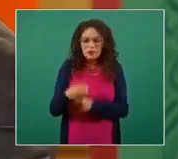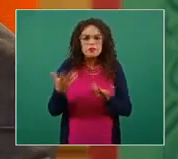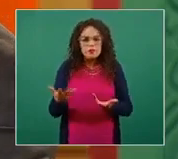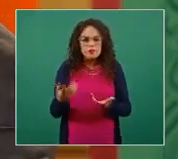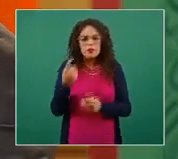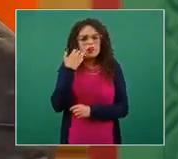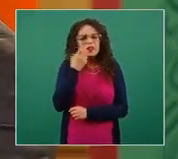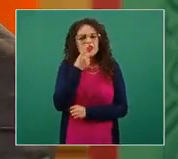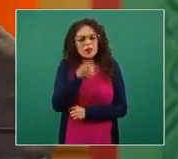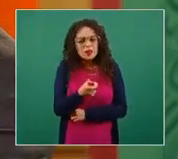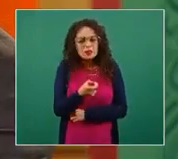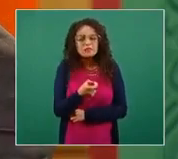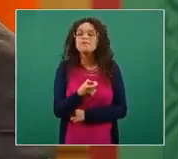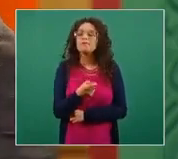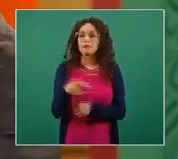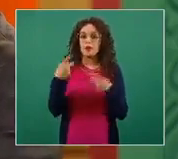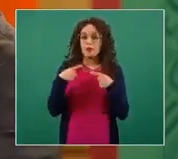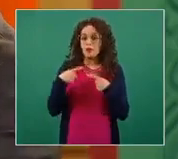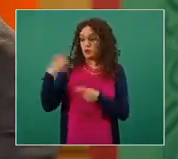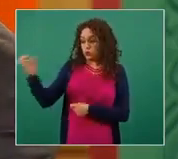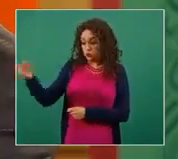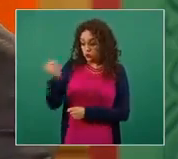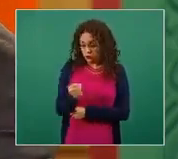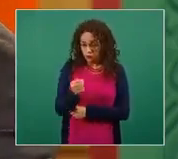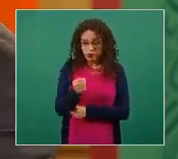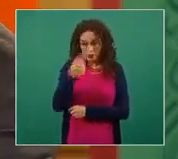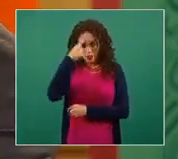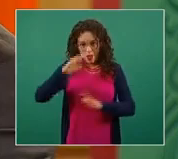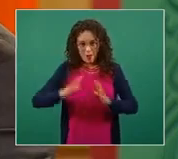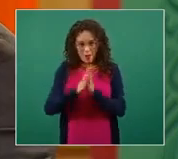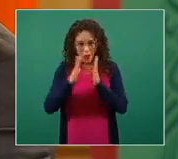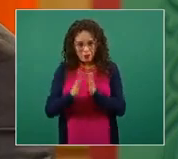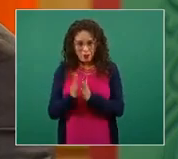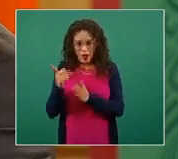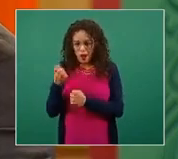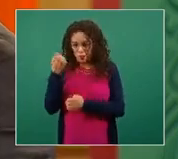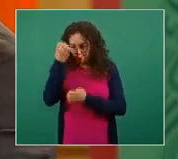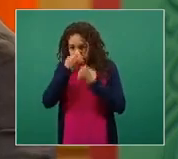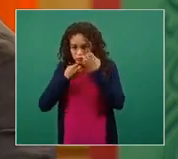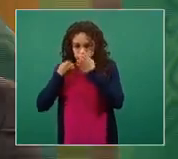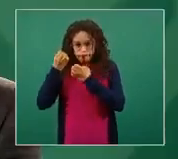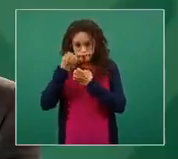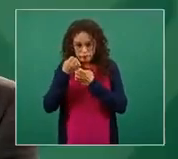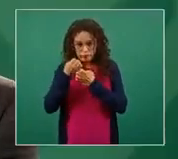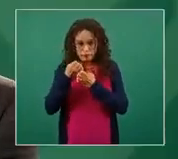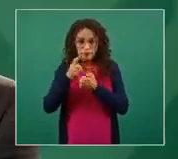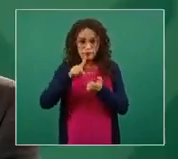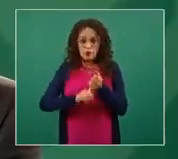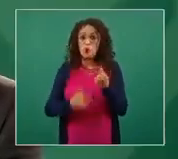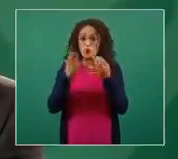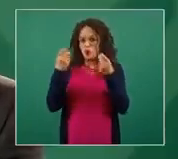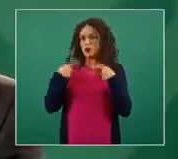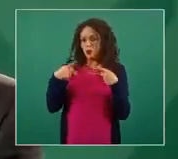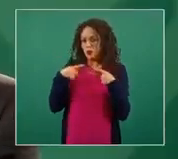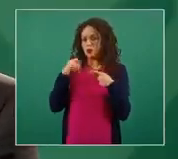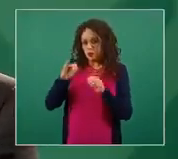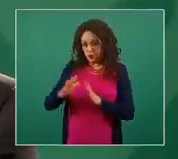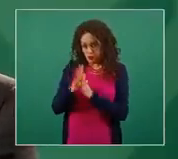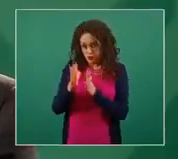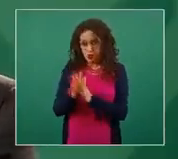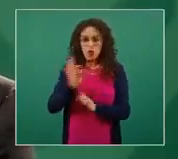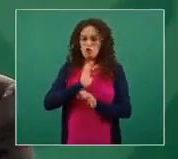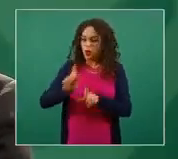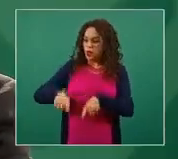la persona que participa en el estudio, y en general participan decenas de miles de personas, se les puede poner o